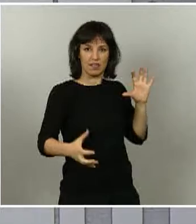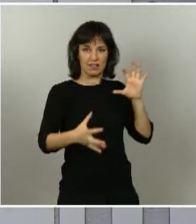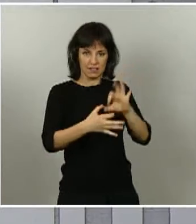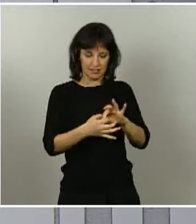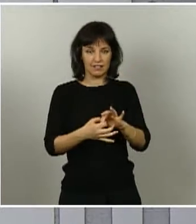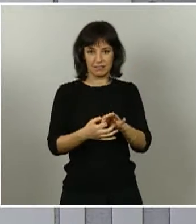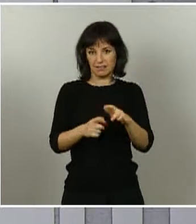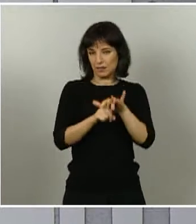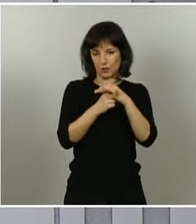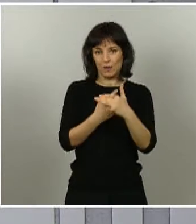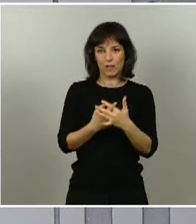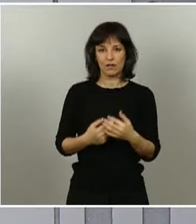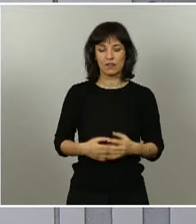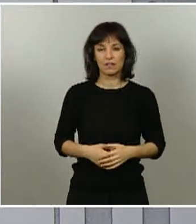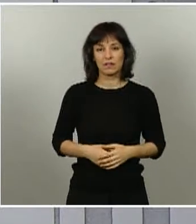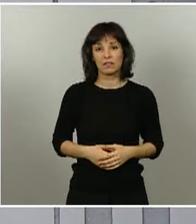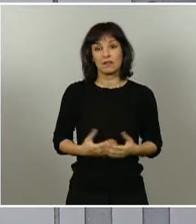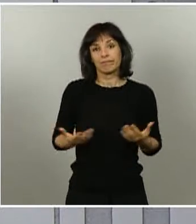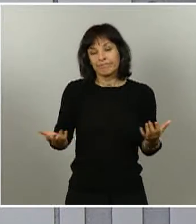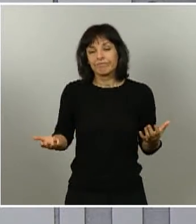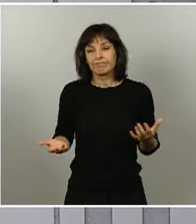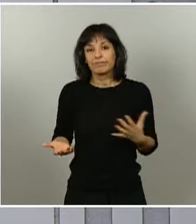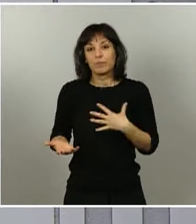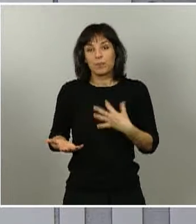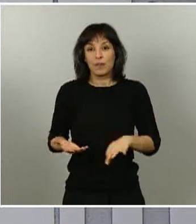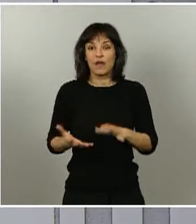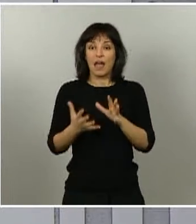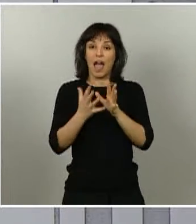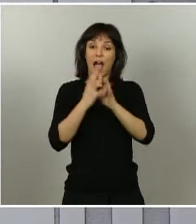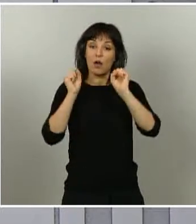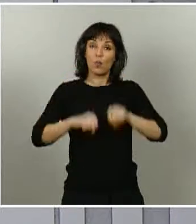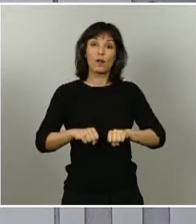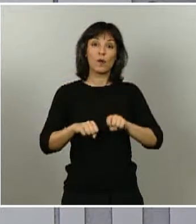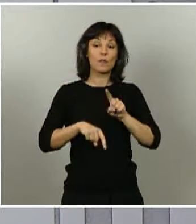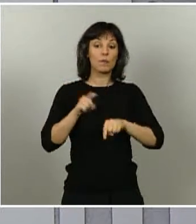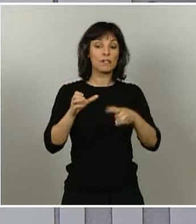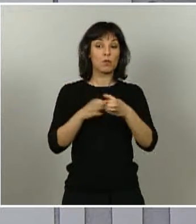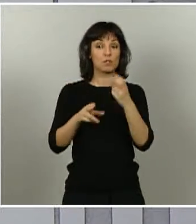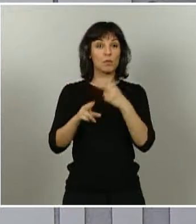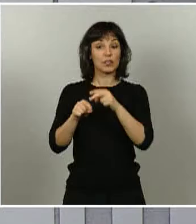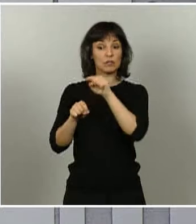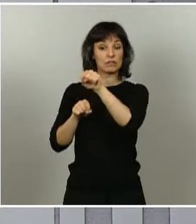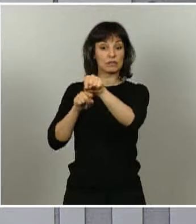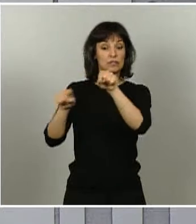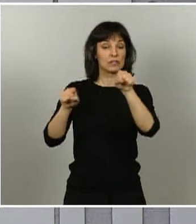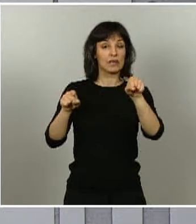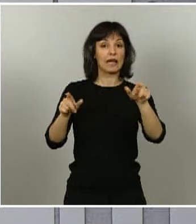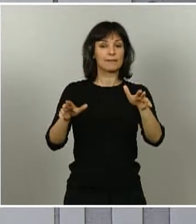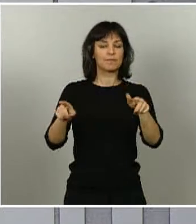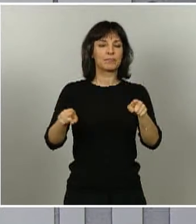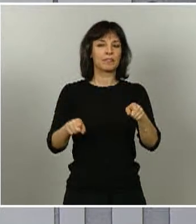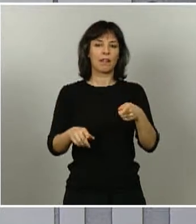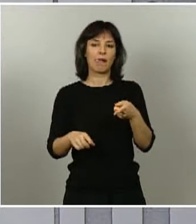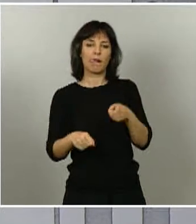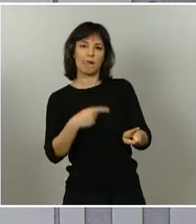situación, y, por tanto, pues probablemente el acuerdo con determinadas fuerzas políticas en este ruido interesado que está haciendo la